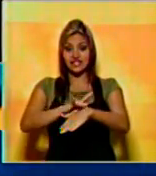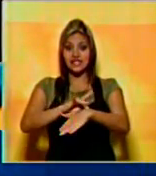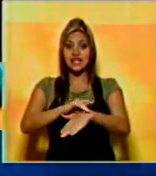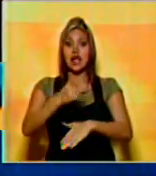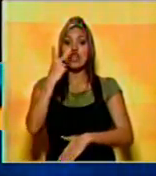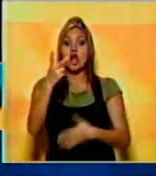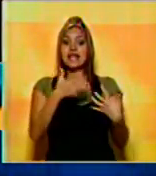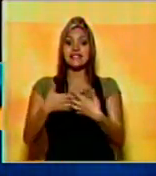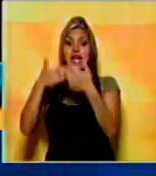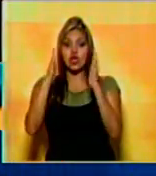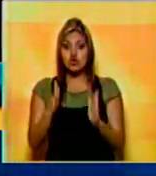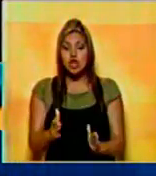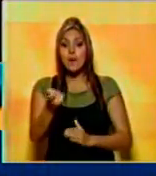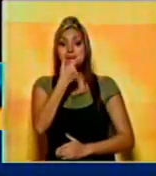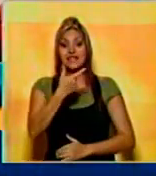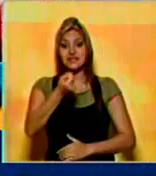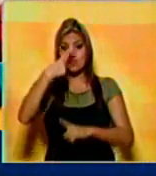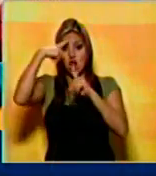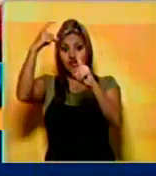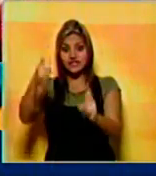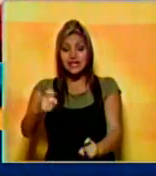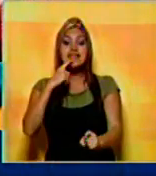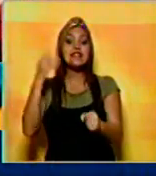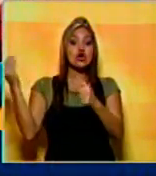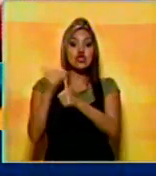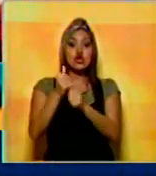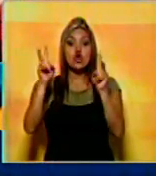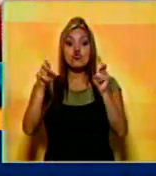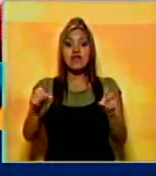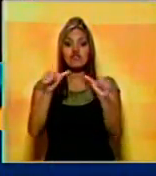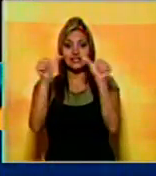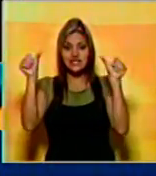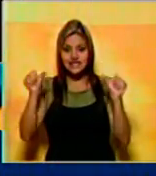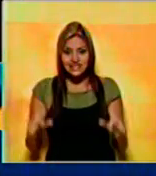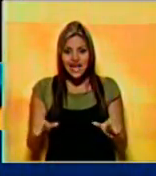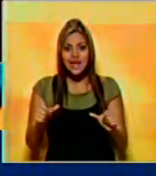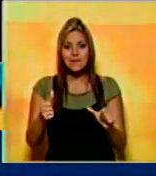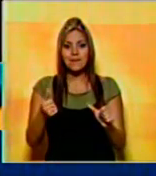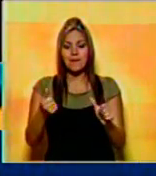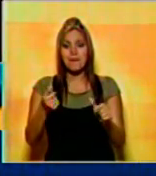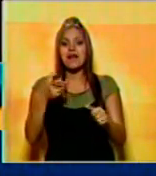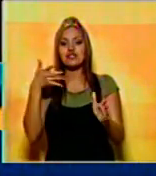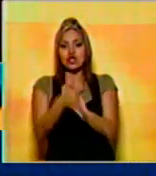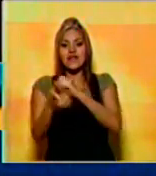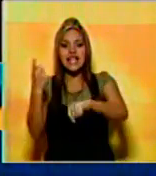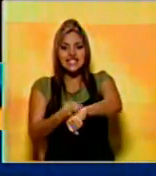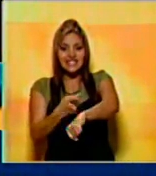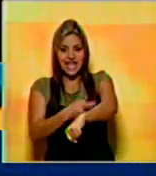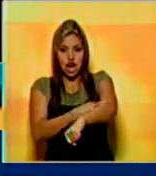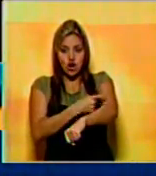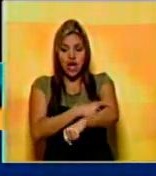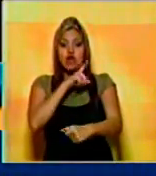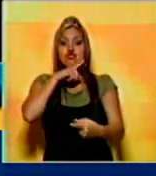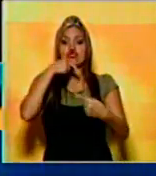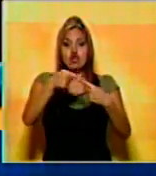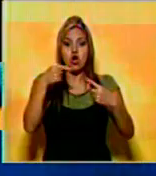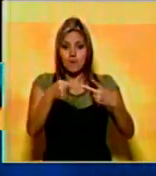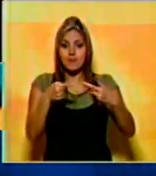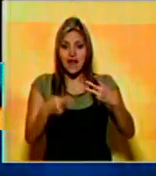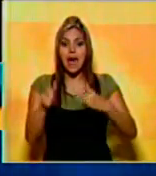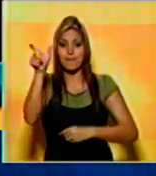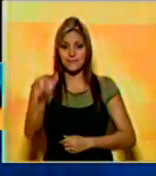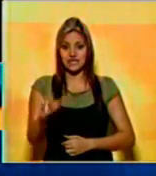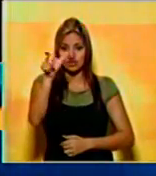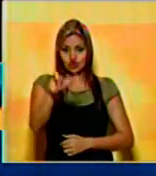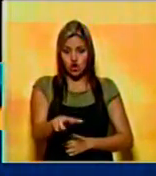2 estadounidenses y un alemán por descubrir un sistema de transporte celular. James Rodman, Randy Sheckman y Tomás